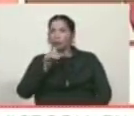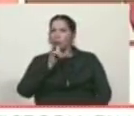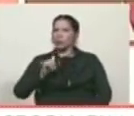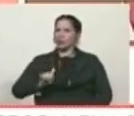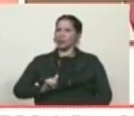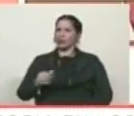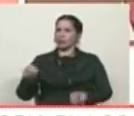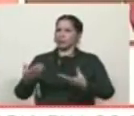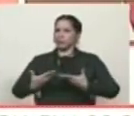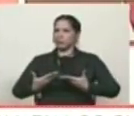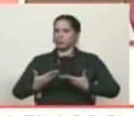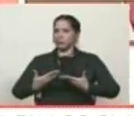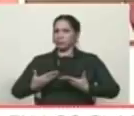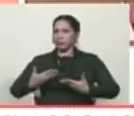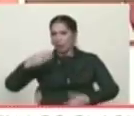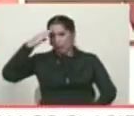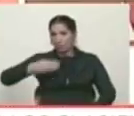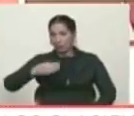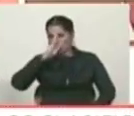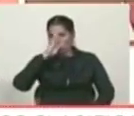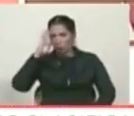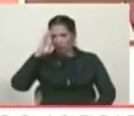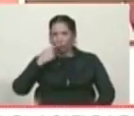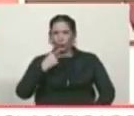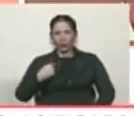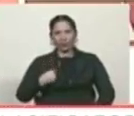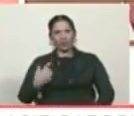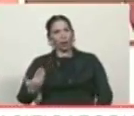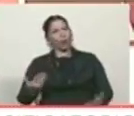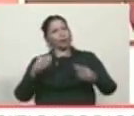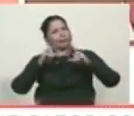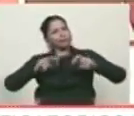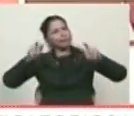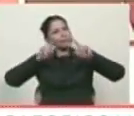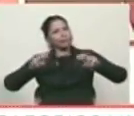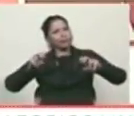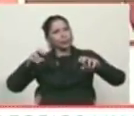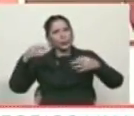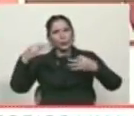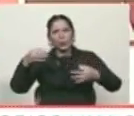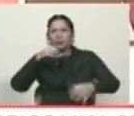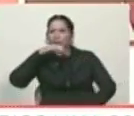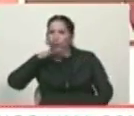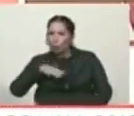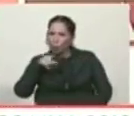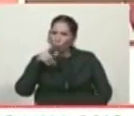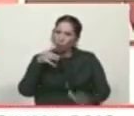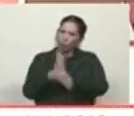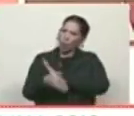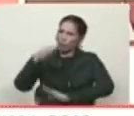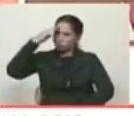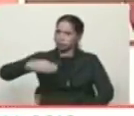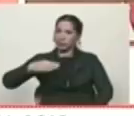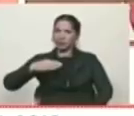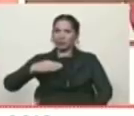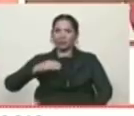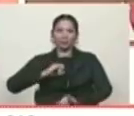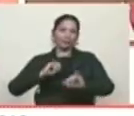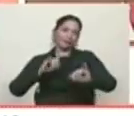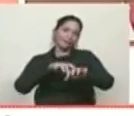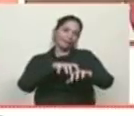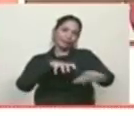el capitán Diosdado Cabello, cuando revisamos los expedientes de estos oficiales, la mayoría,